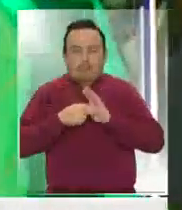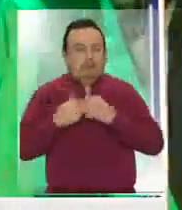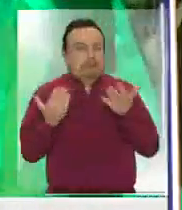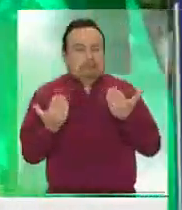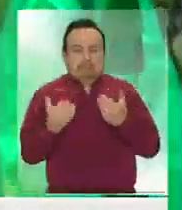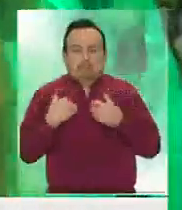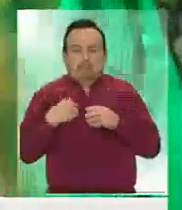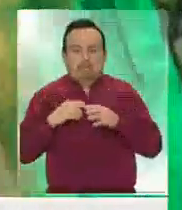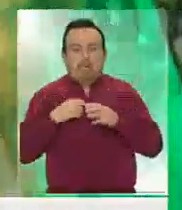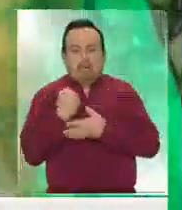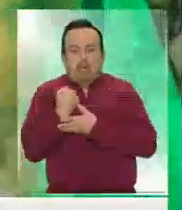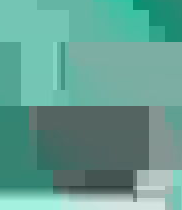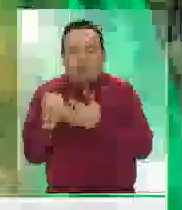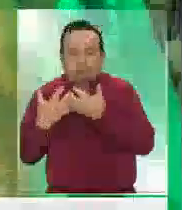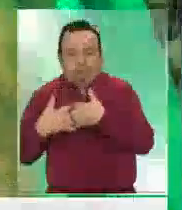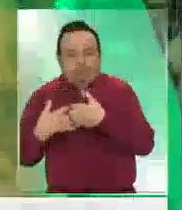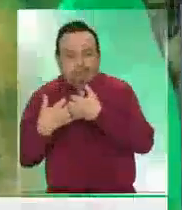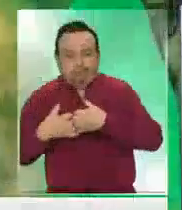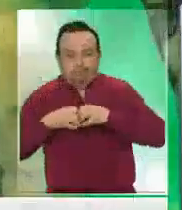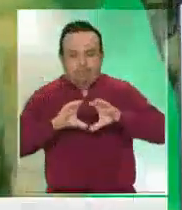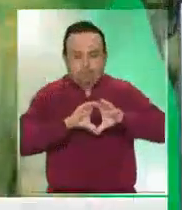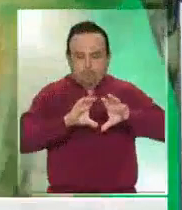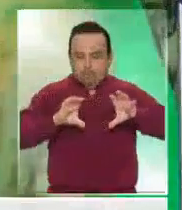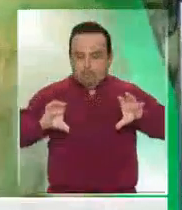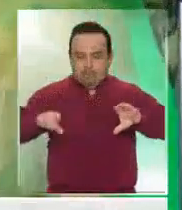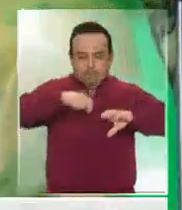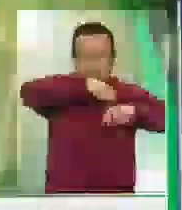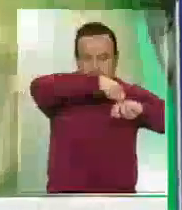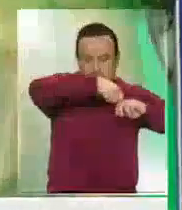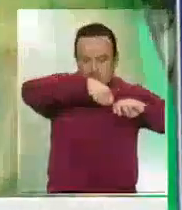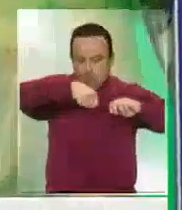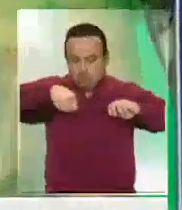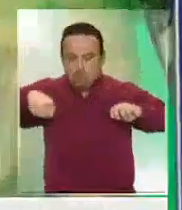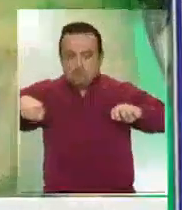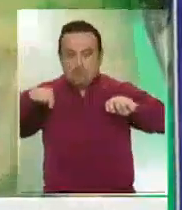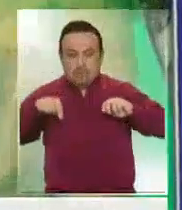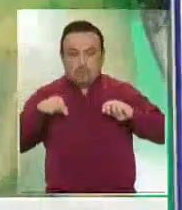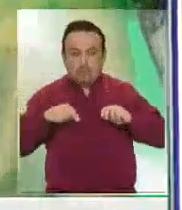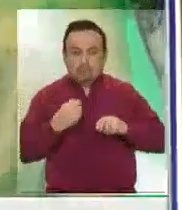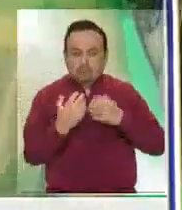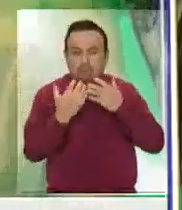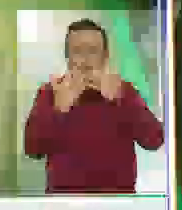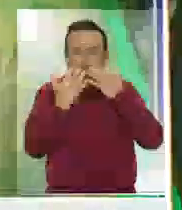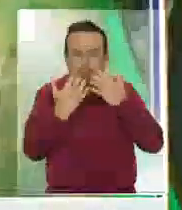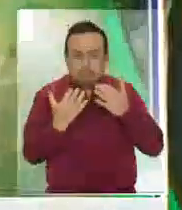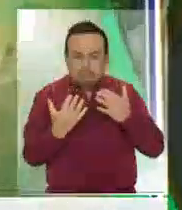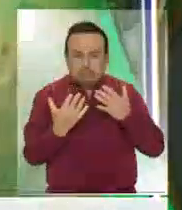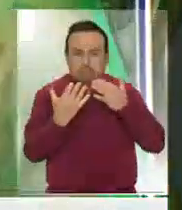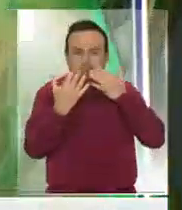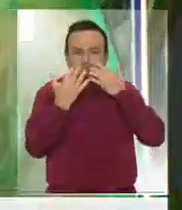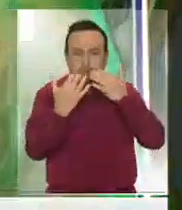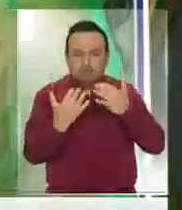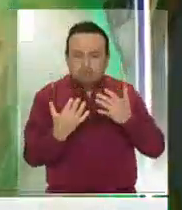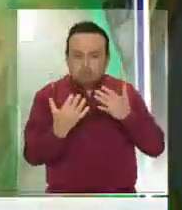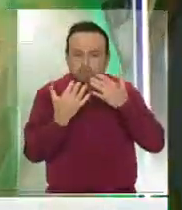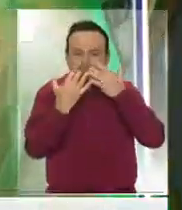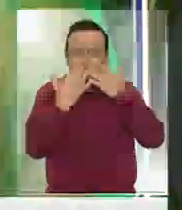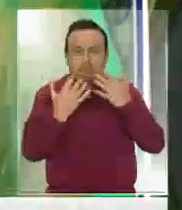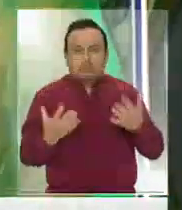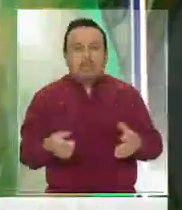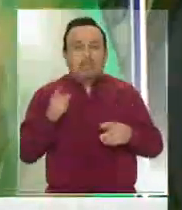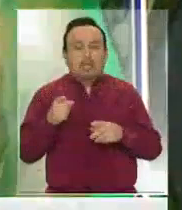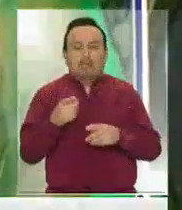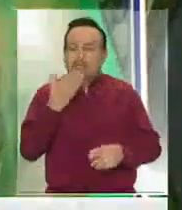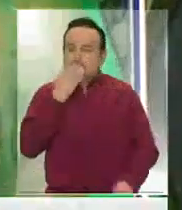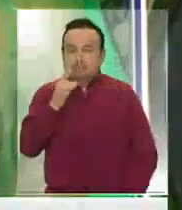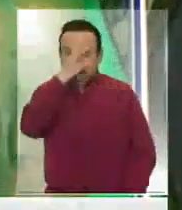asistencia respiratoria. Ante esto es que la FACH dispuso de este avión para traer a este paciente a la región